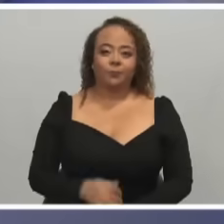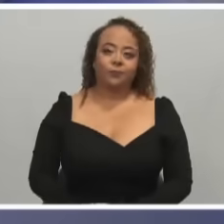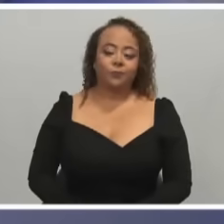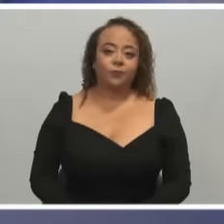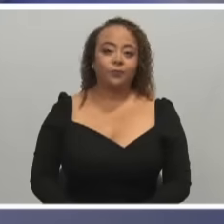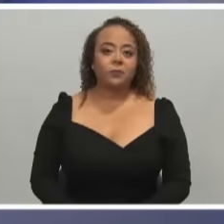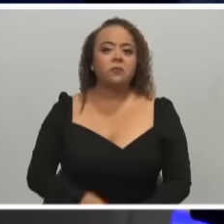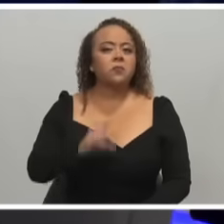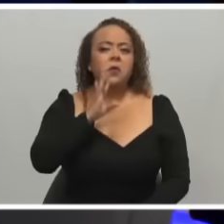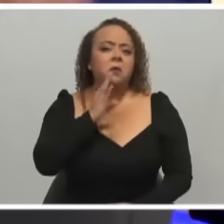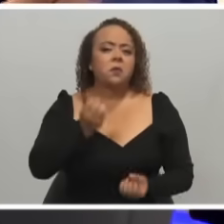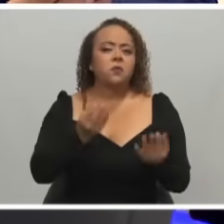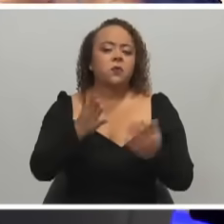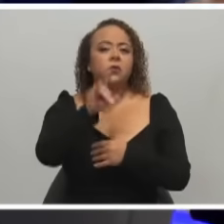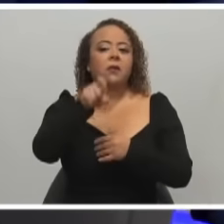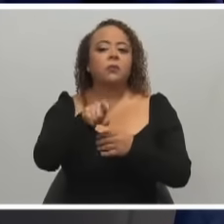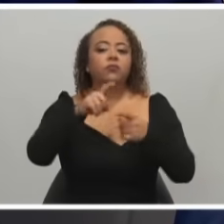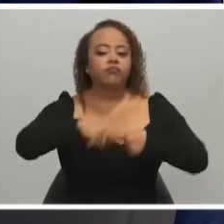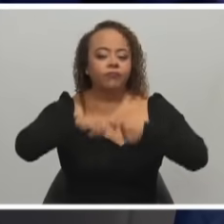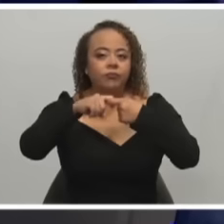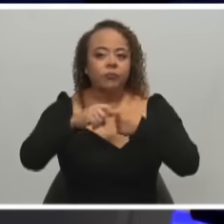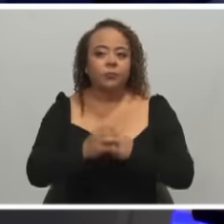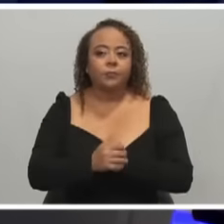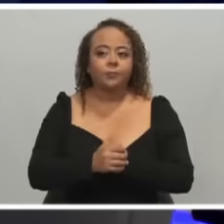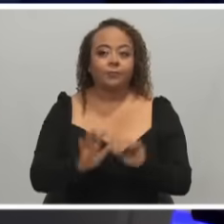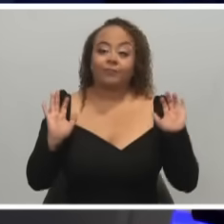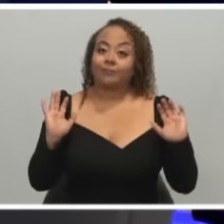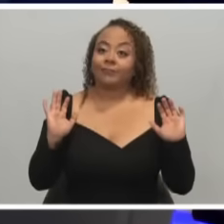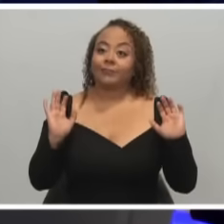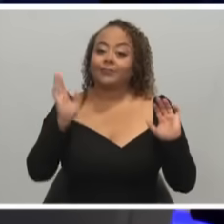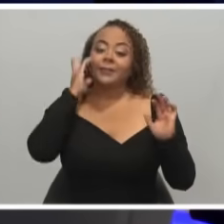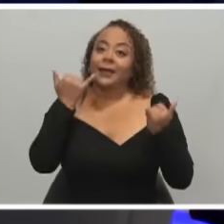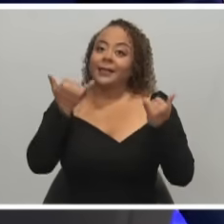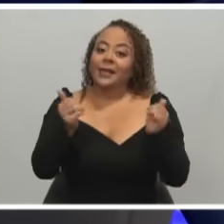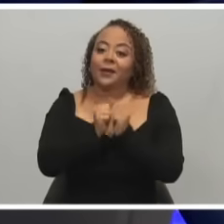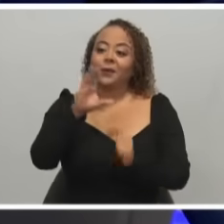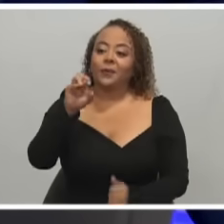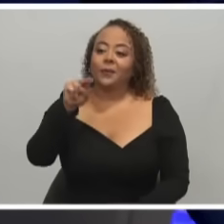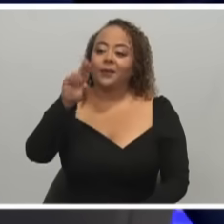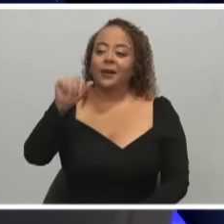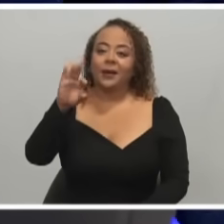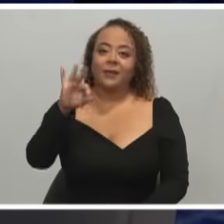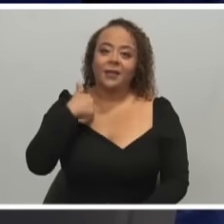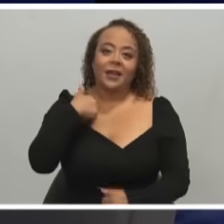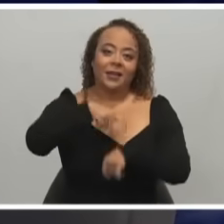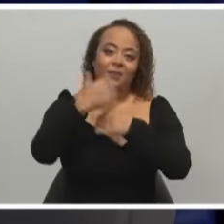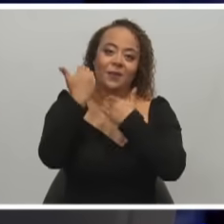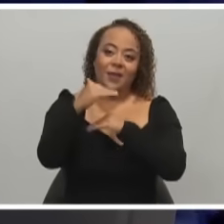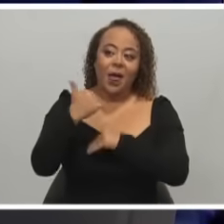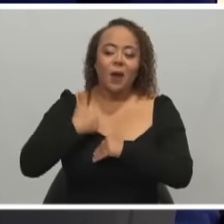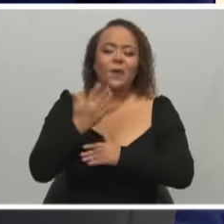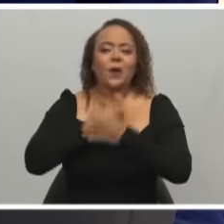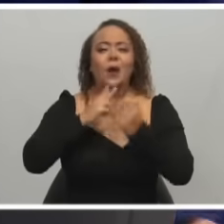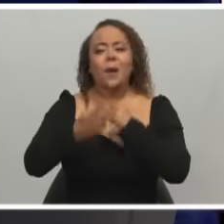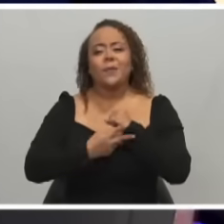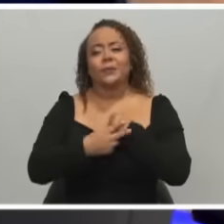que de nuevo habló mucho y hubo que cortarlo y y porque ya con cocac es con tiempo verdad el hombre a veces habla